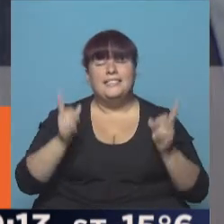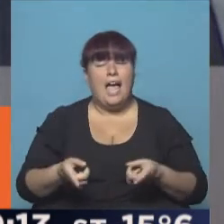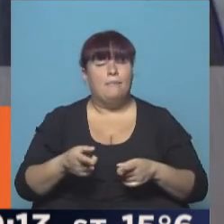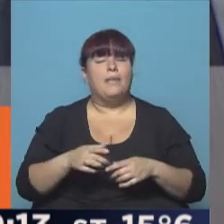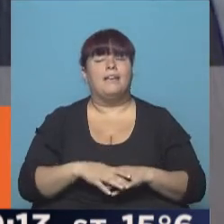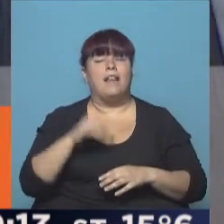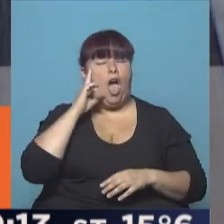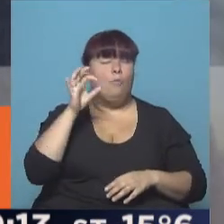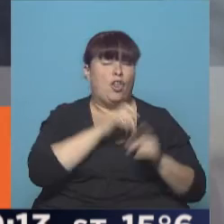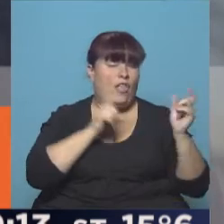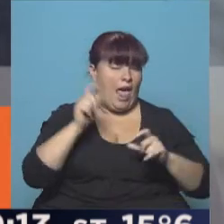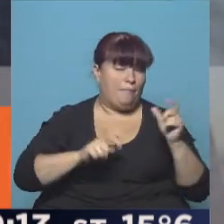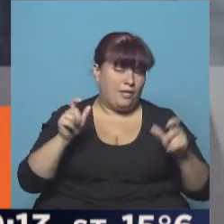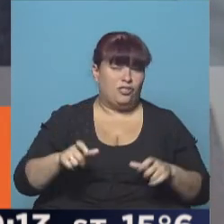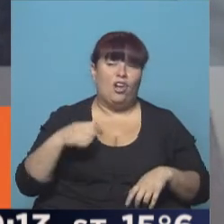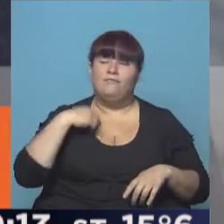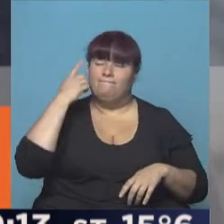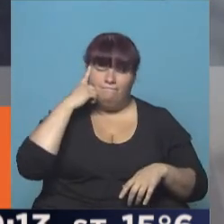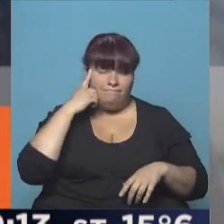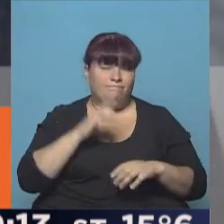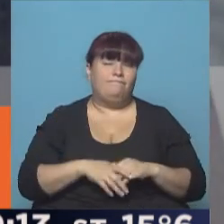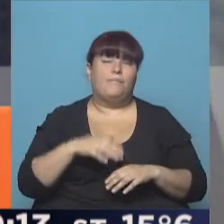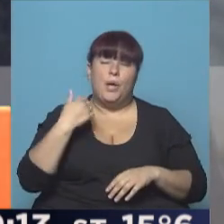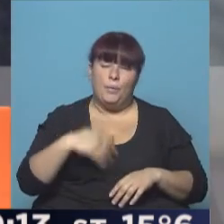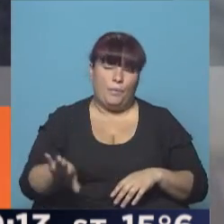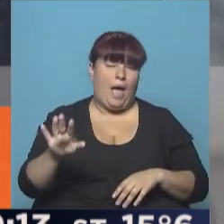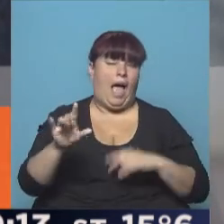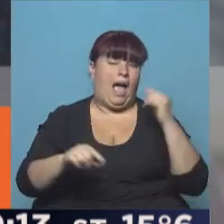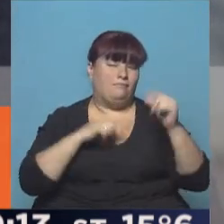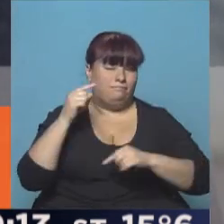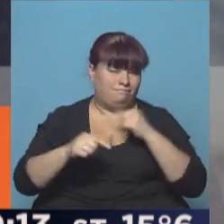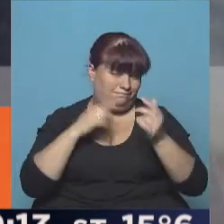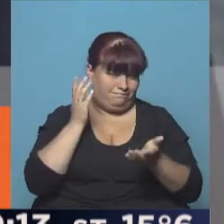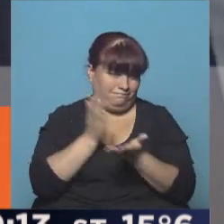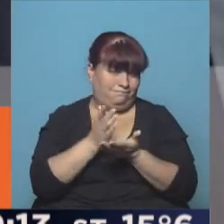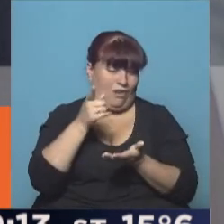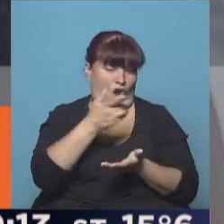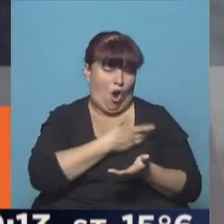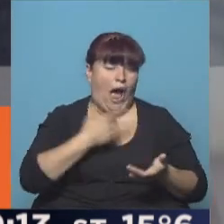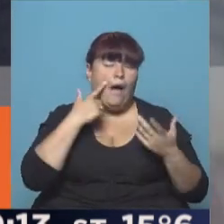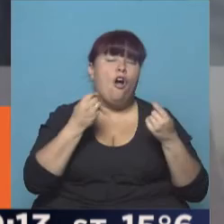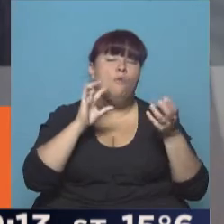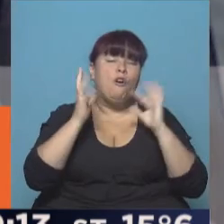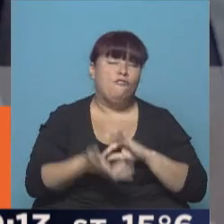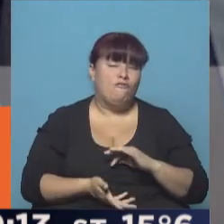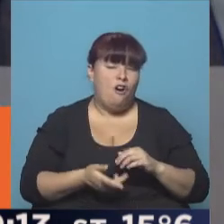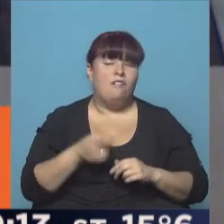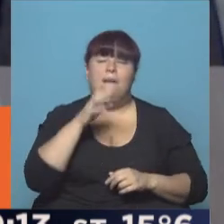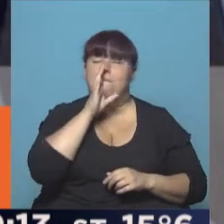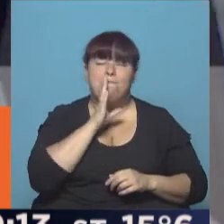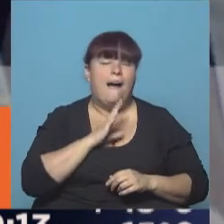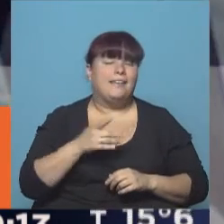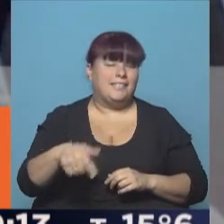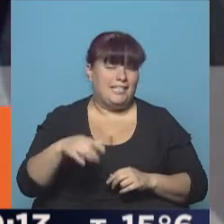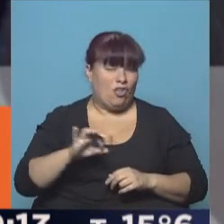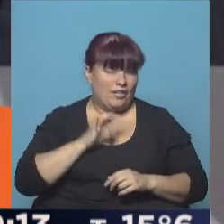pesar mucho la opinión pública, que yo creo que va a empezar a ser un poquito más exigente con el gobierno. Hay que ver cómo esta paciencia que ha tenido a lo